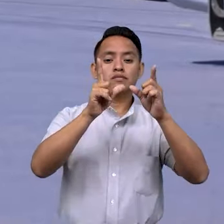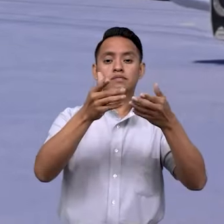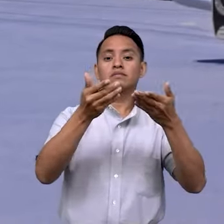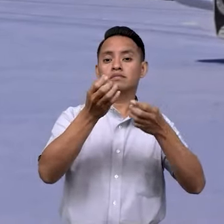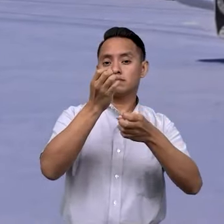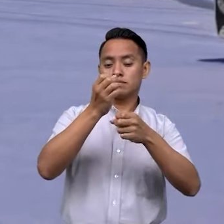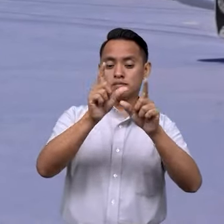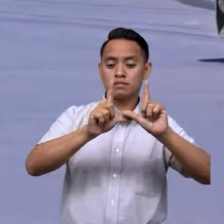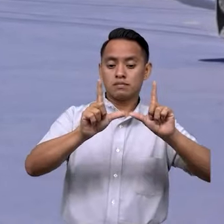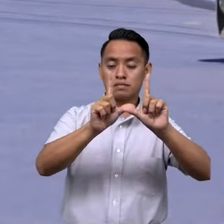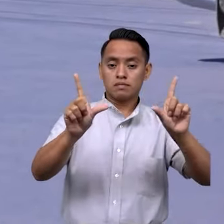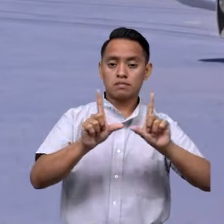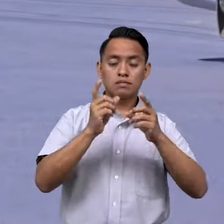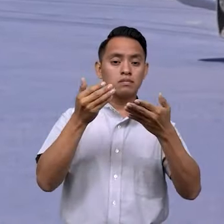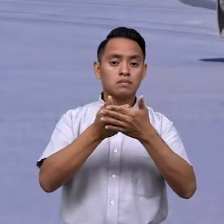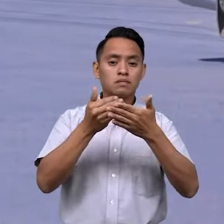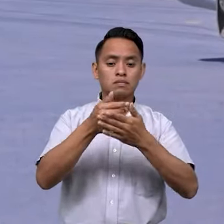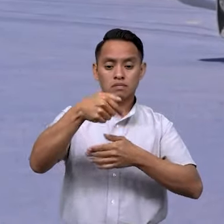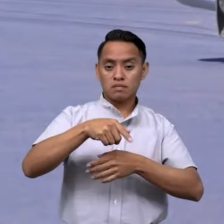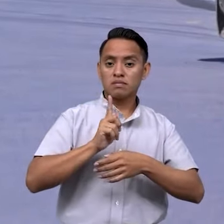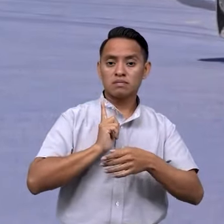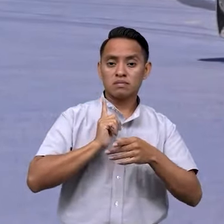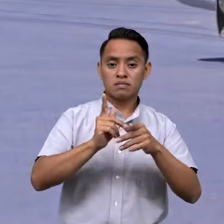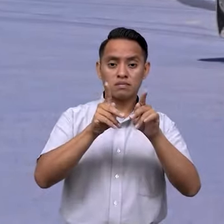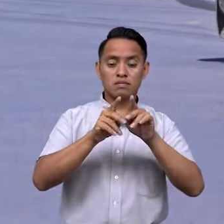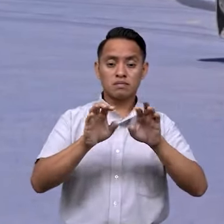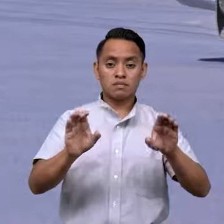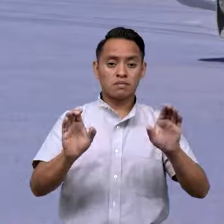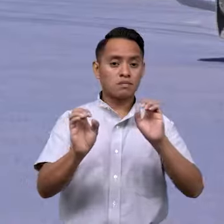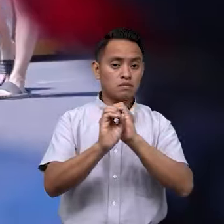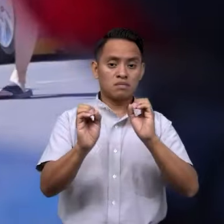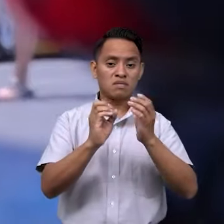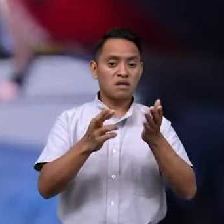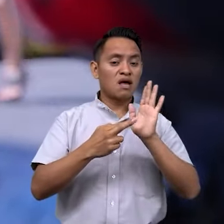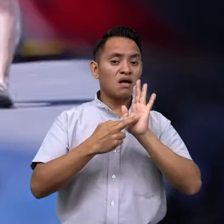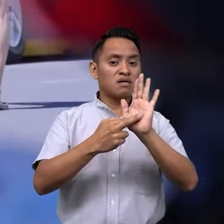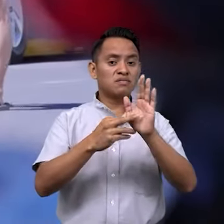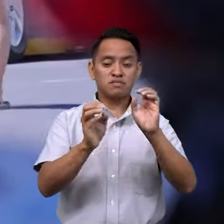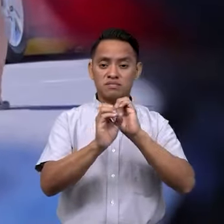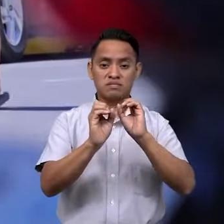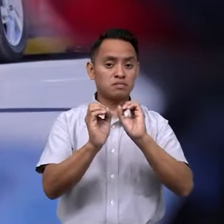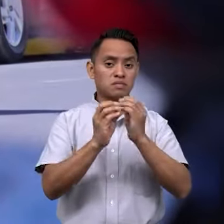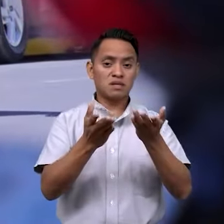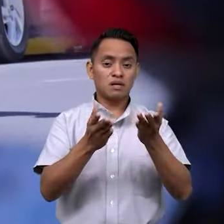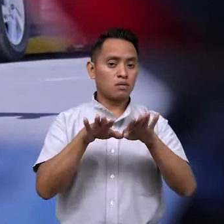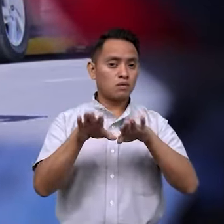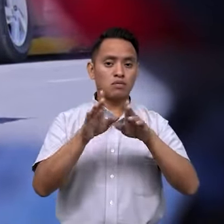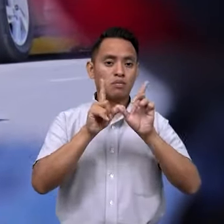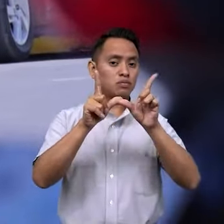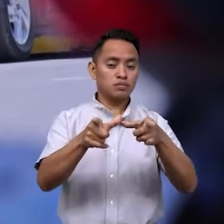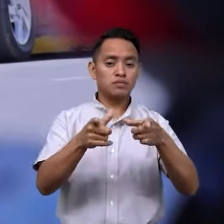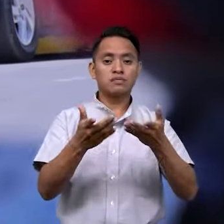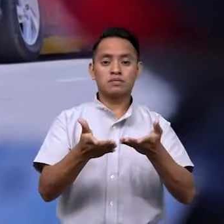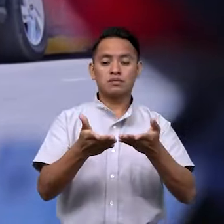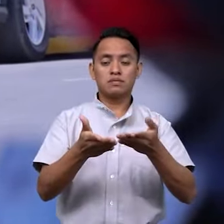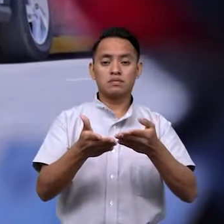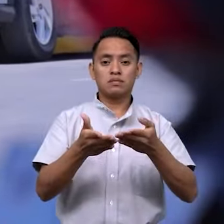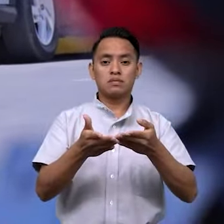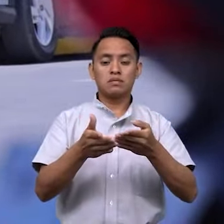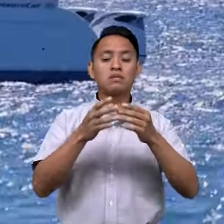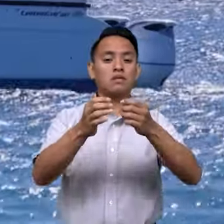si no cuenta con un plan de respuesta ante cualquier amenaza que pueda tener el municipio. Que eso nos